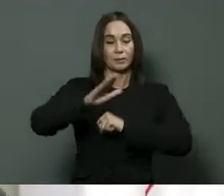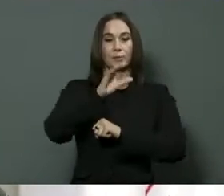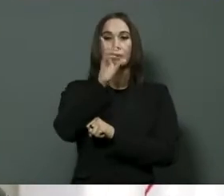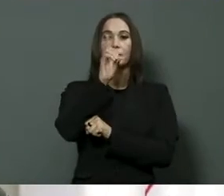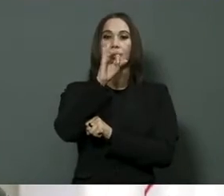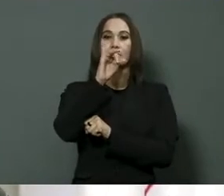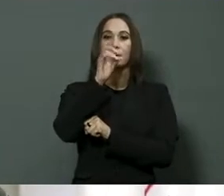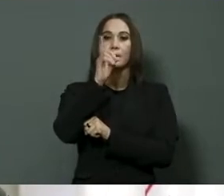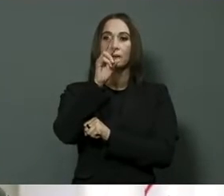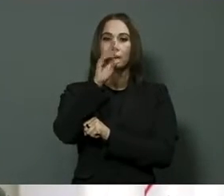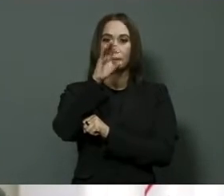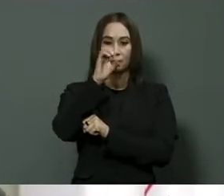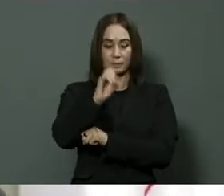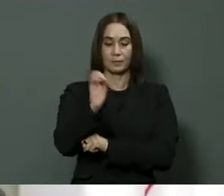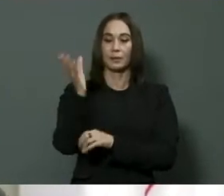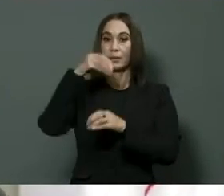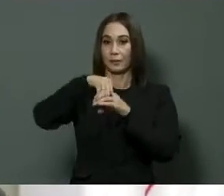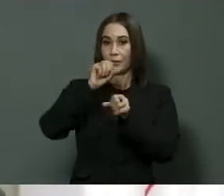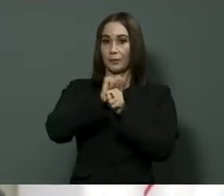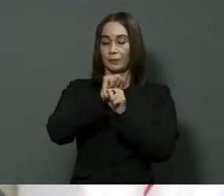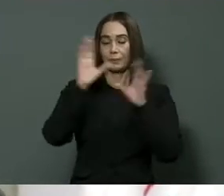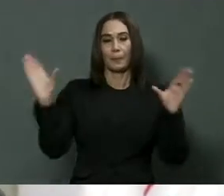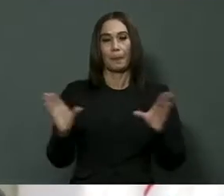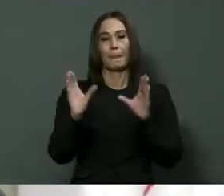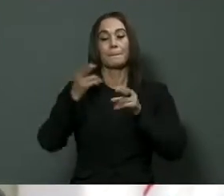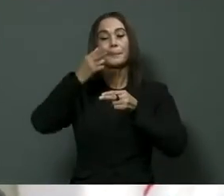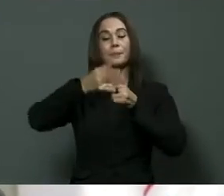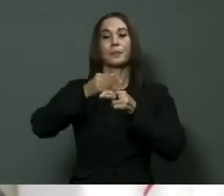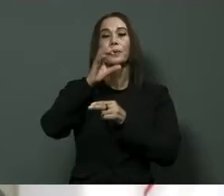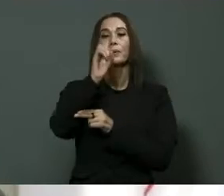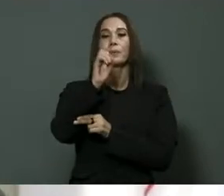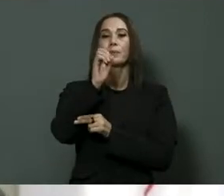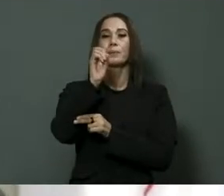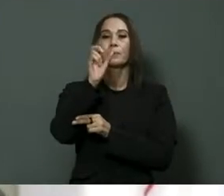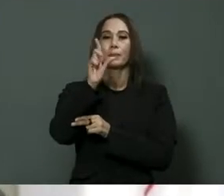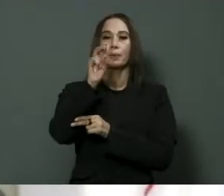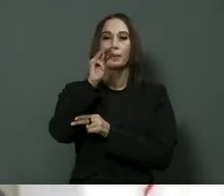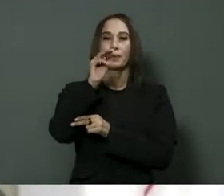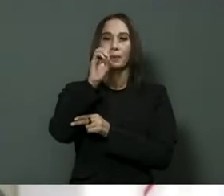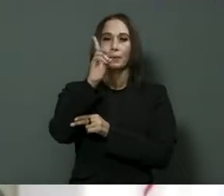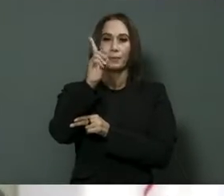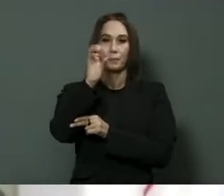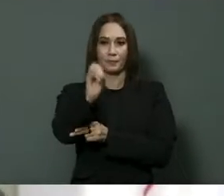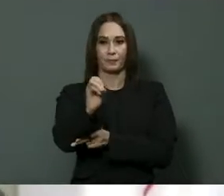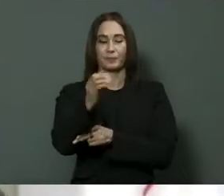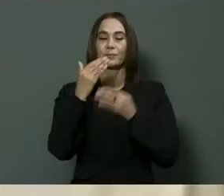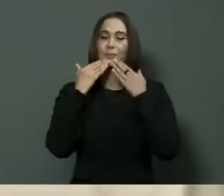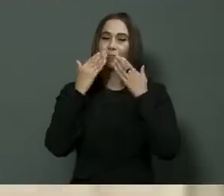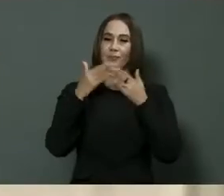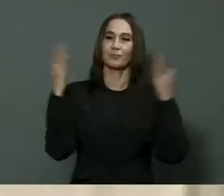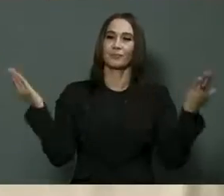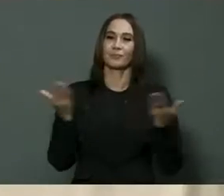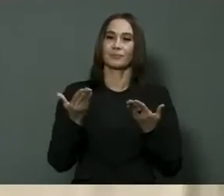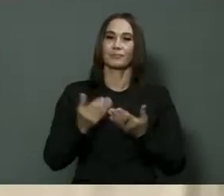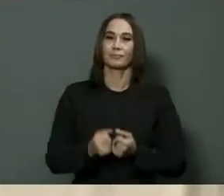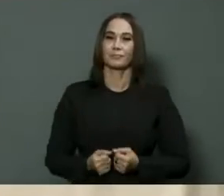INDRI, integrado a nuestra actividad, señor Olmedo Cava. Muchas gracias por estar con nosotros.